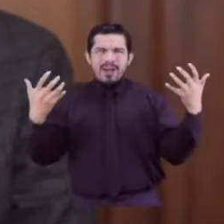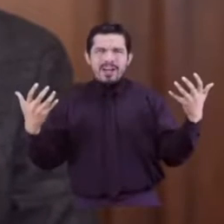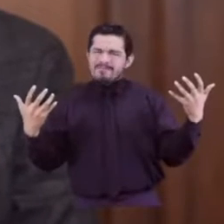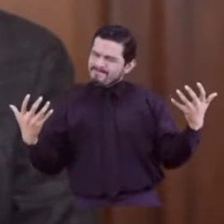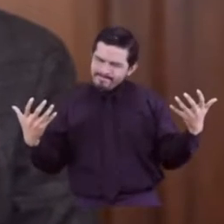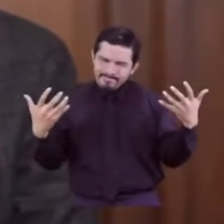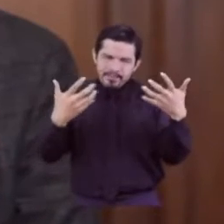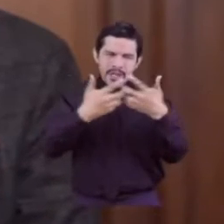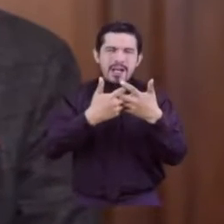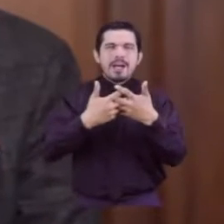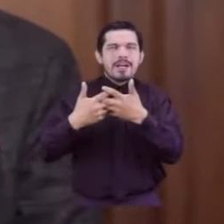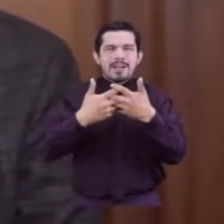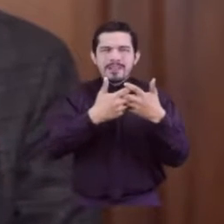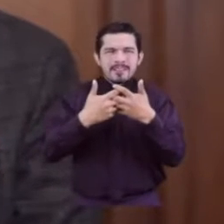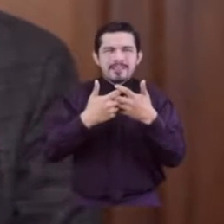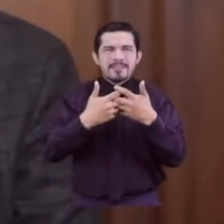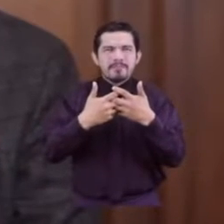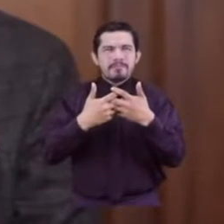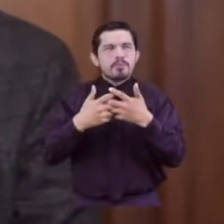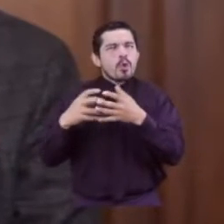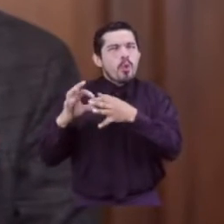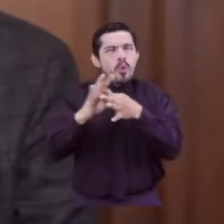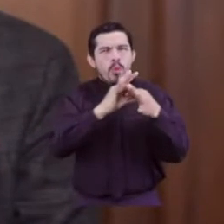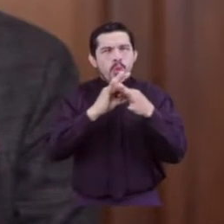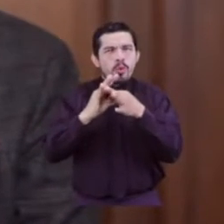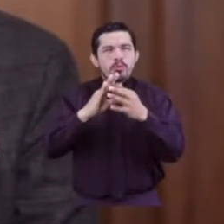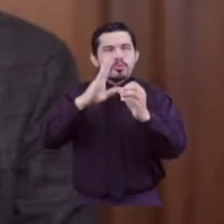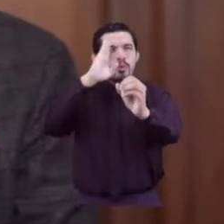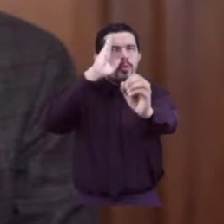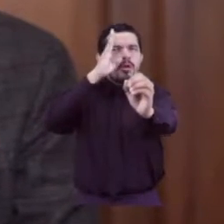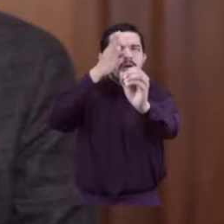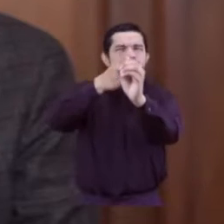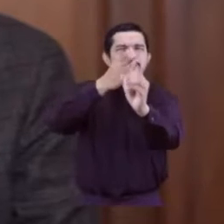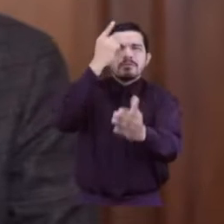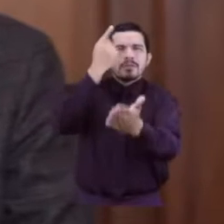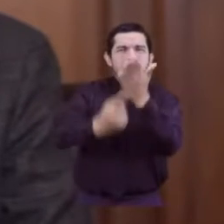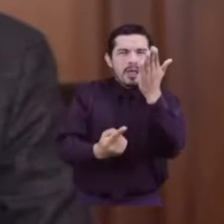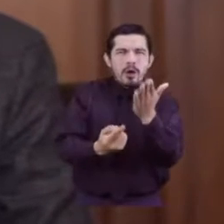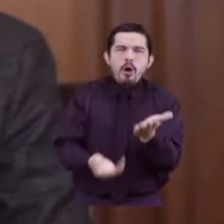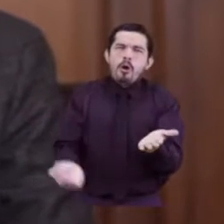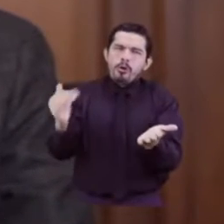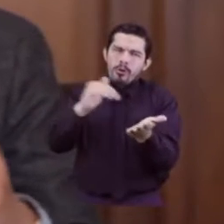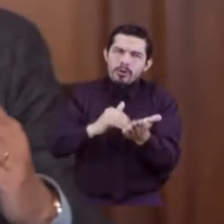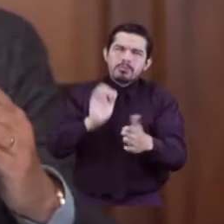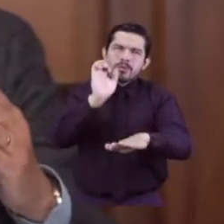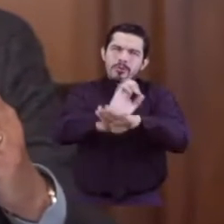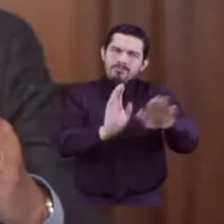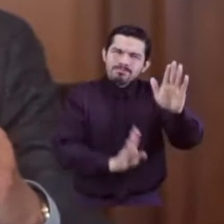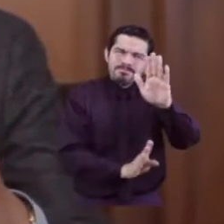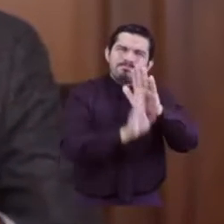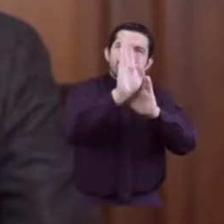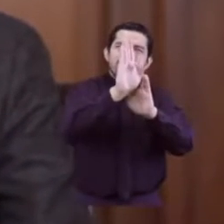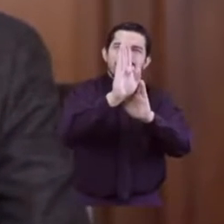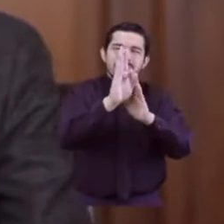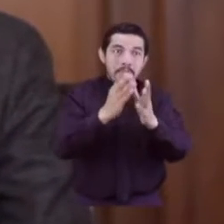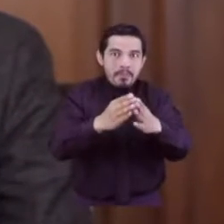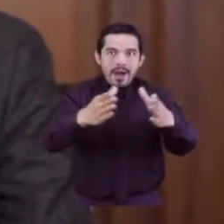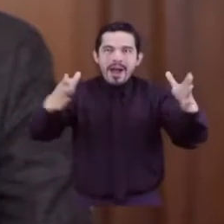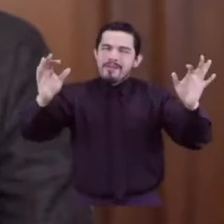la división entre ecuatorianos y unirnos en un solo objetivo: reconstruir el